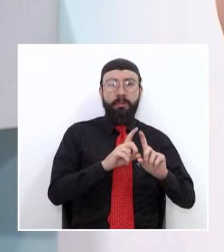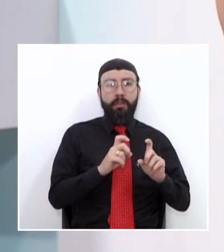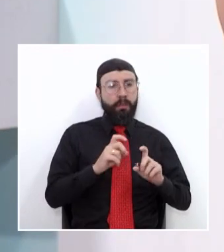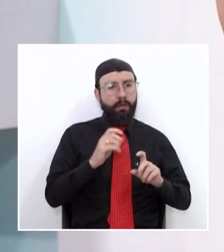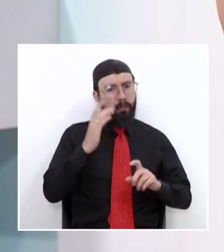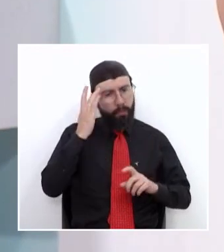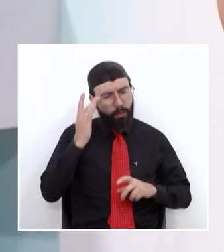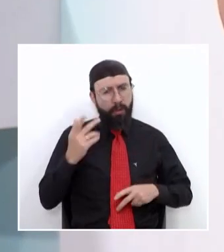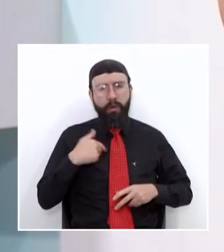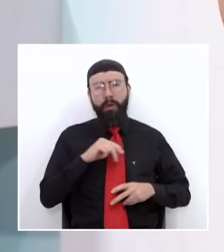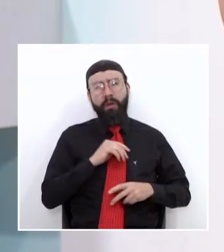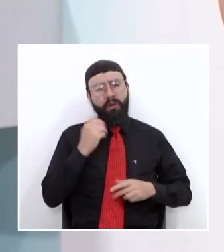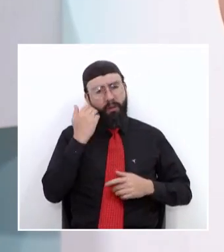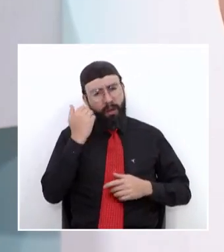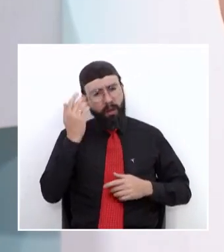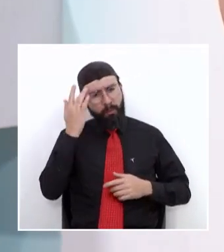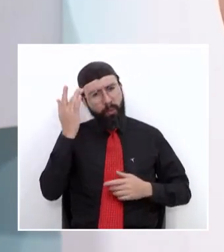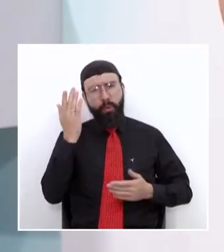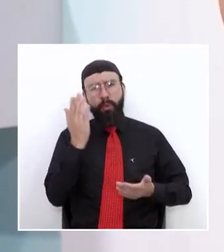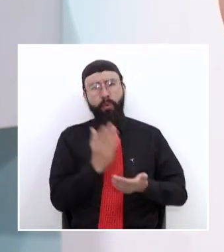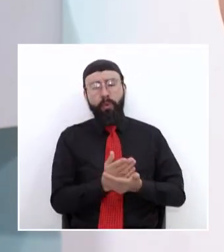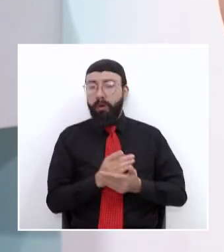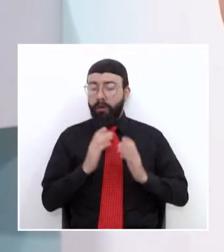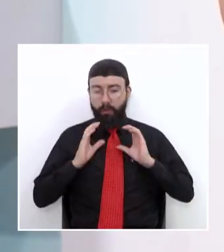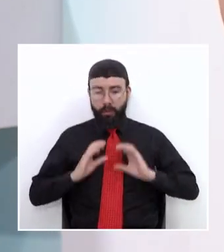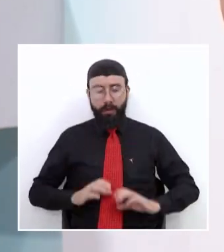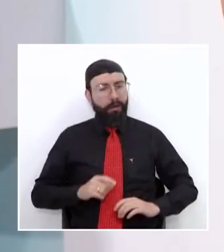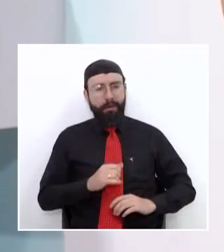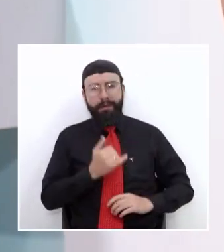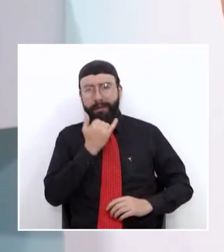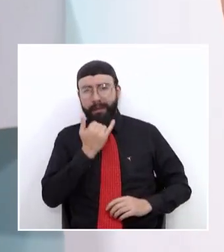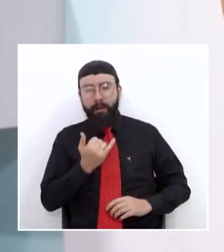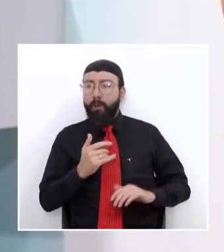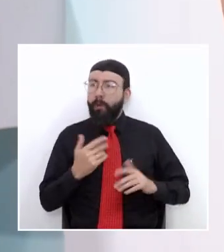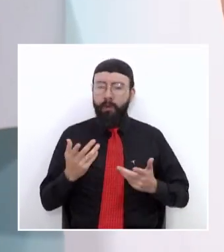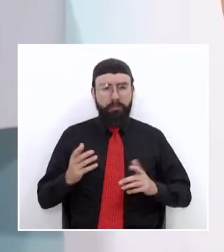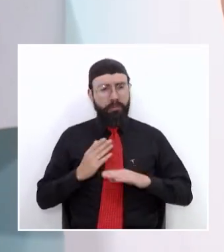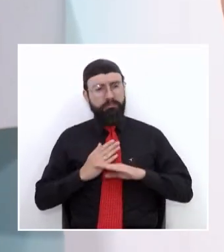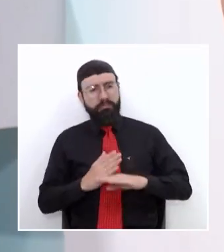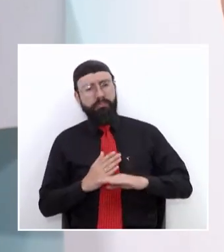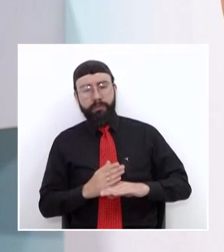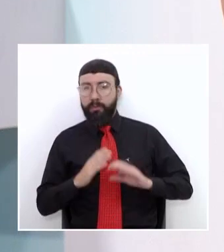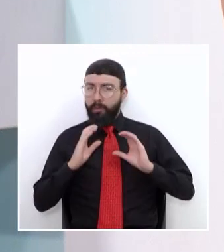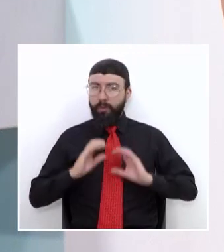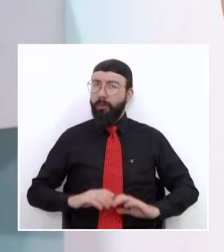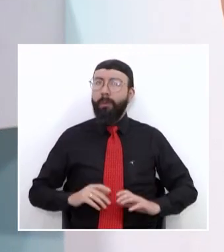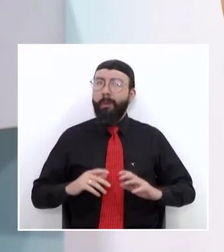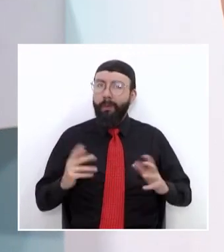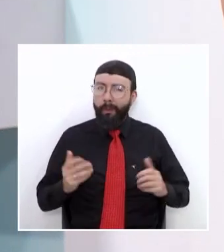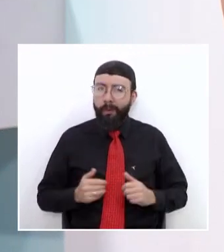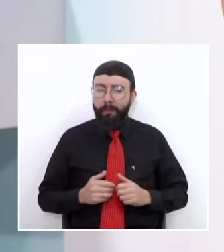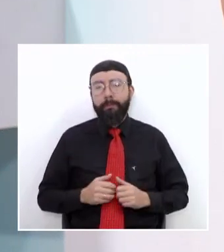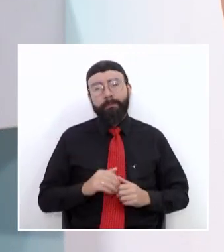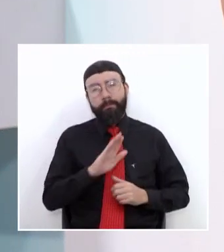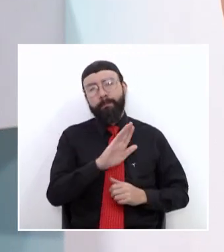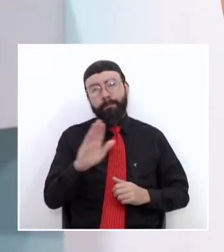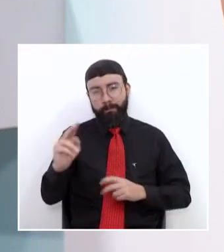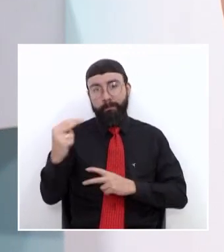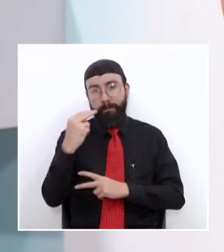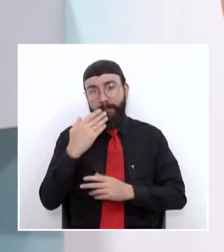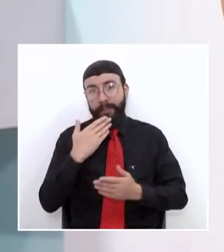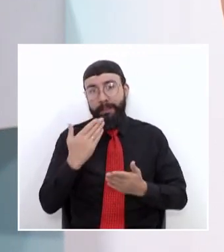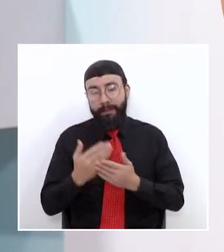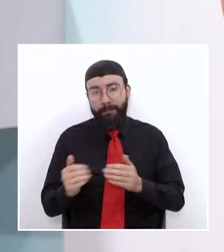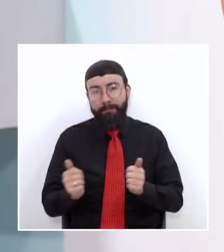nos enfermamos, qué es lo que está pasando en nuestro cuerpo y también cómo prevenir todo esto en nuestra salud. A todos ustedes, mil gracias por estar con nosotros,